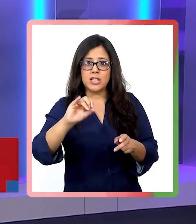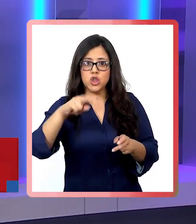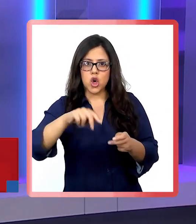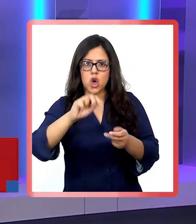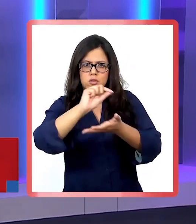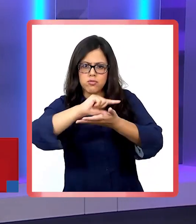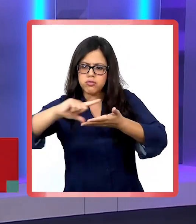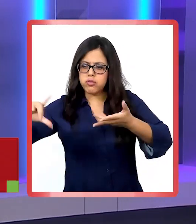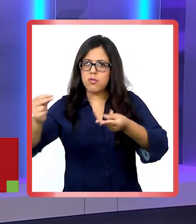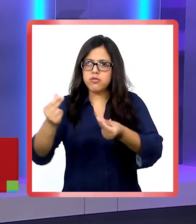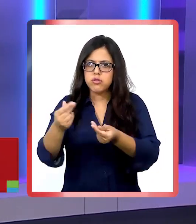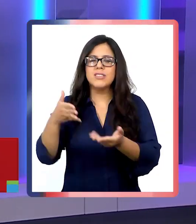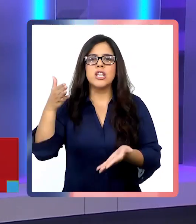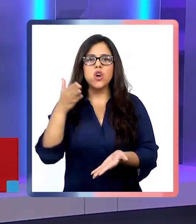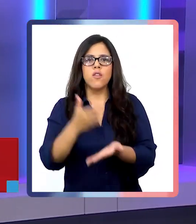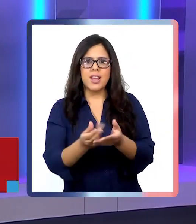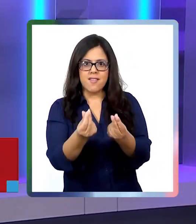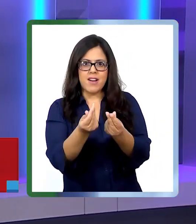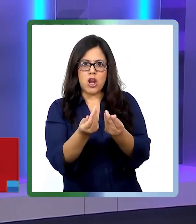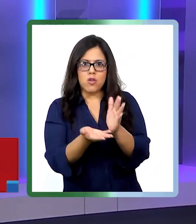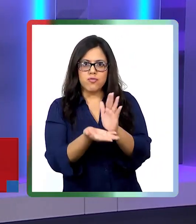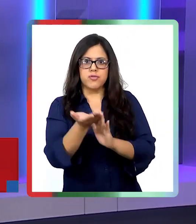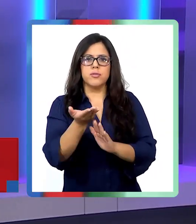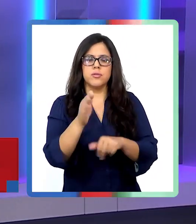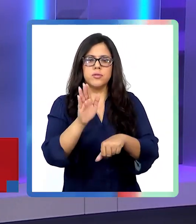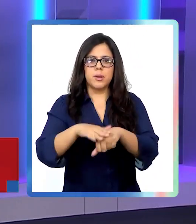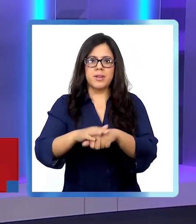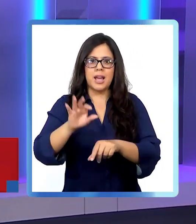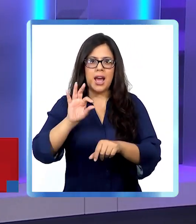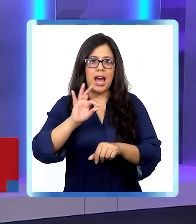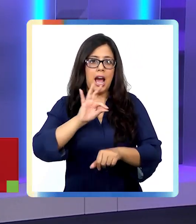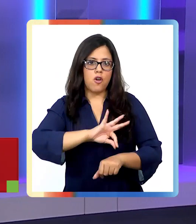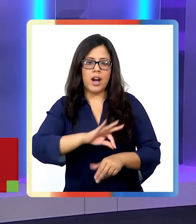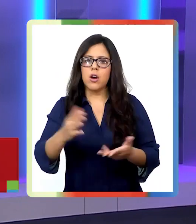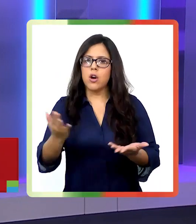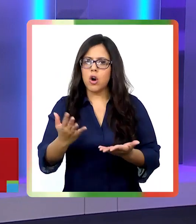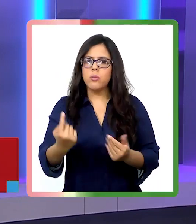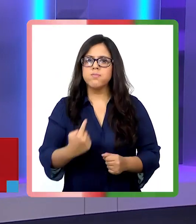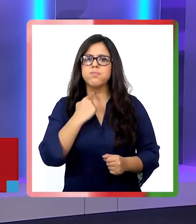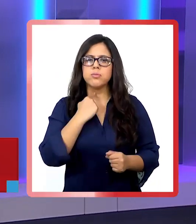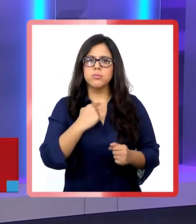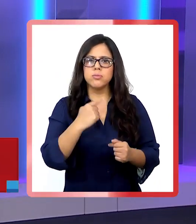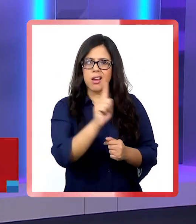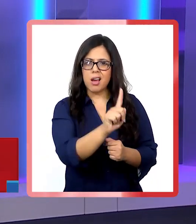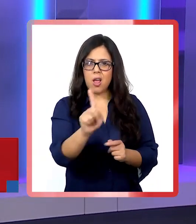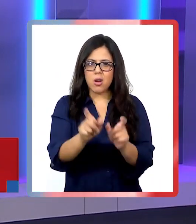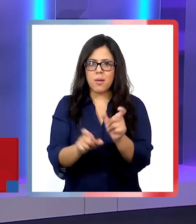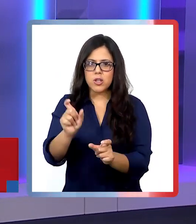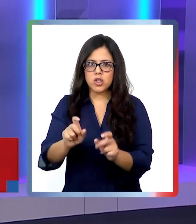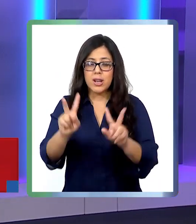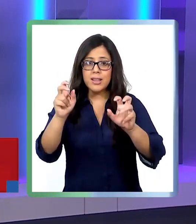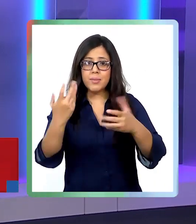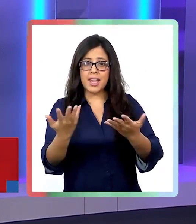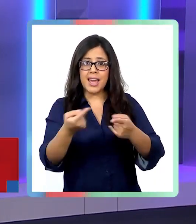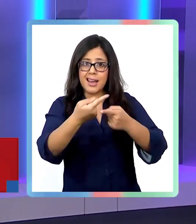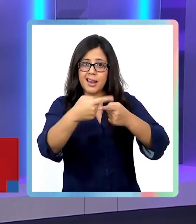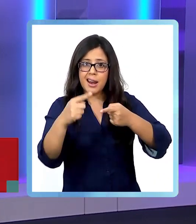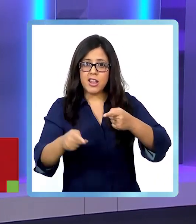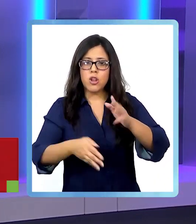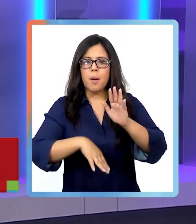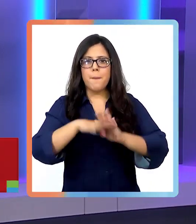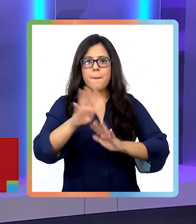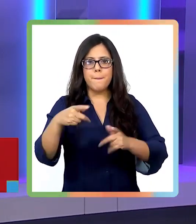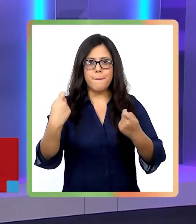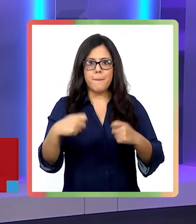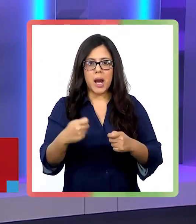Banco Central a subir el precio del dinero que le presta a los bancos. ¿Cómo repercute esto en cada uno de nosotros? Los créditos van a ser más